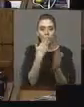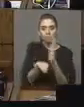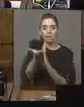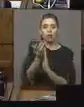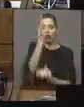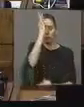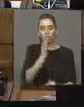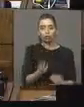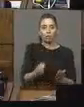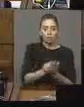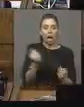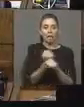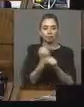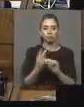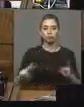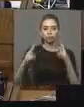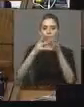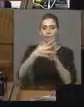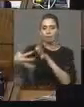en más infraestructura.